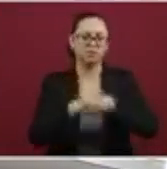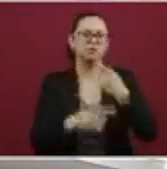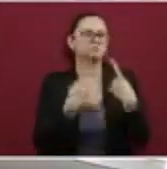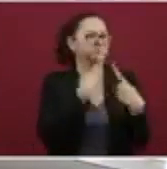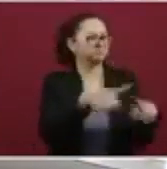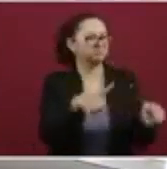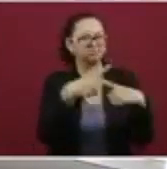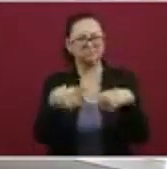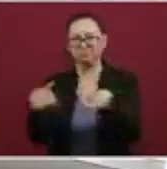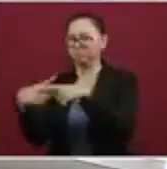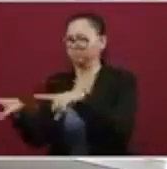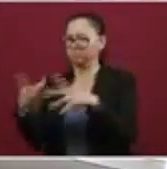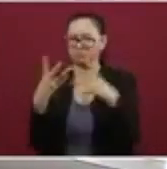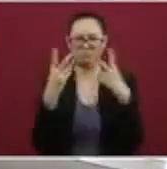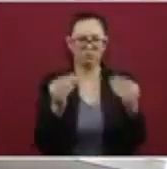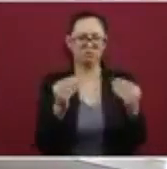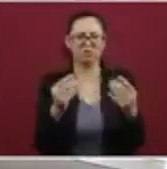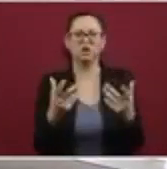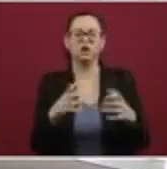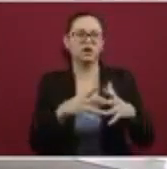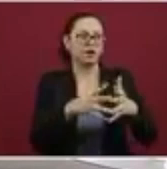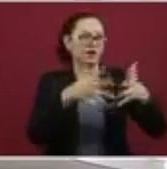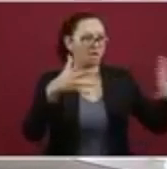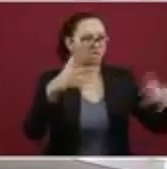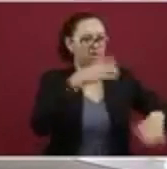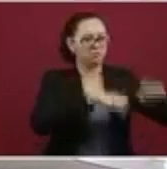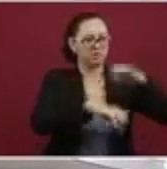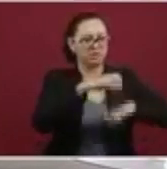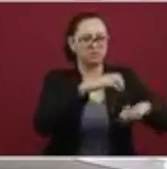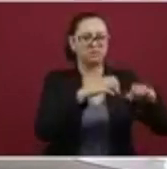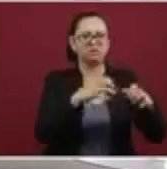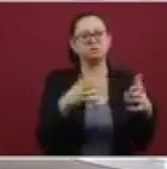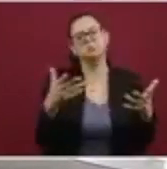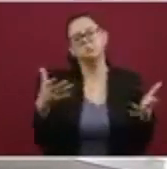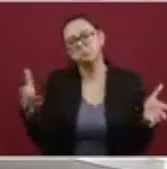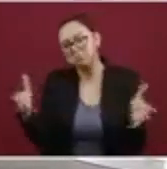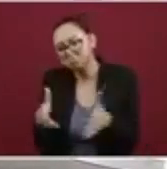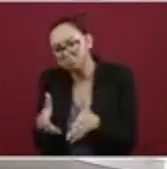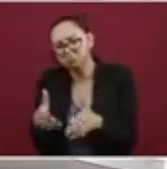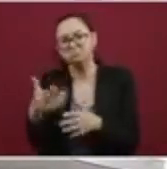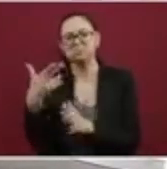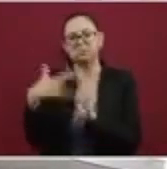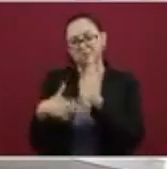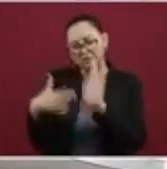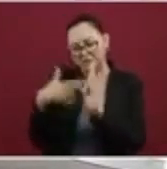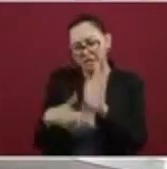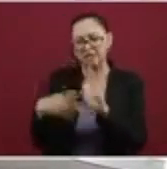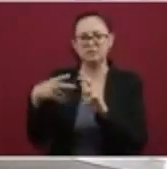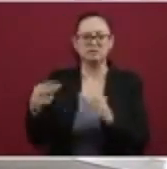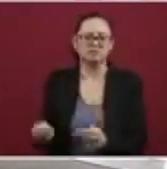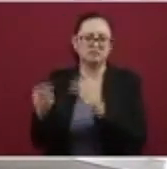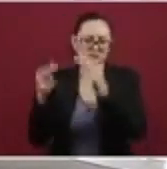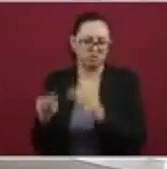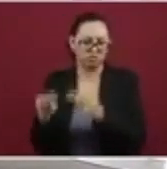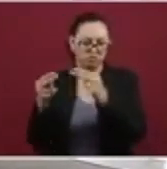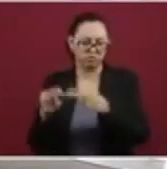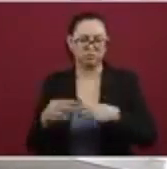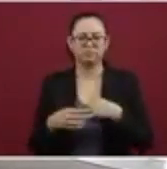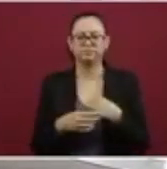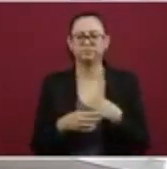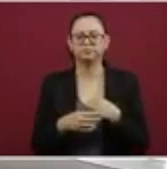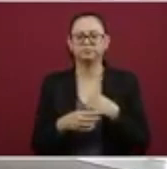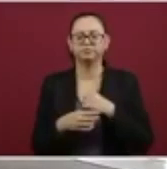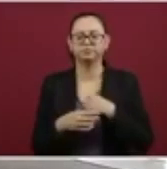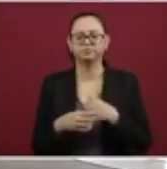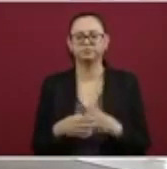grandes empresas hasta talleres y negocios que son la mayoría. Adelante.